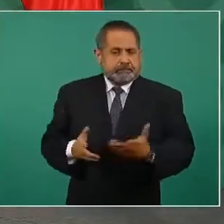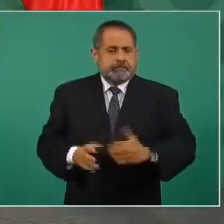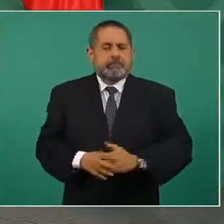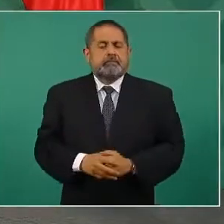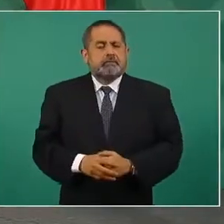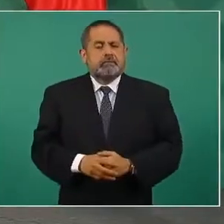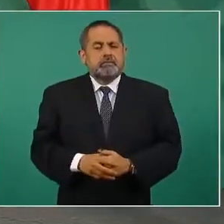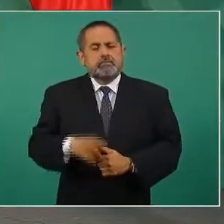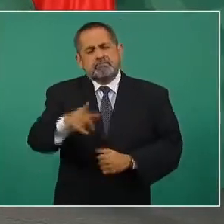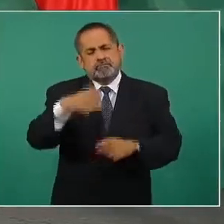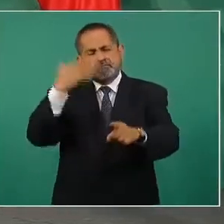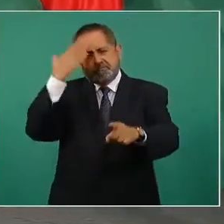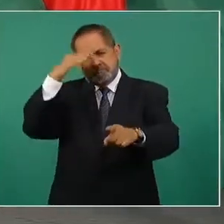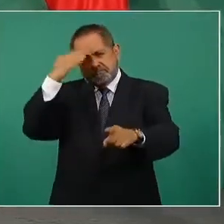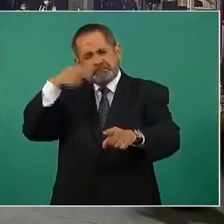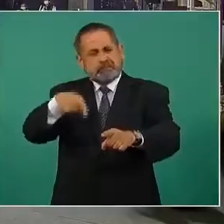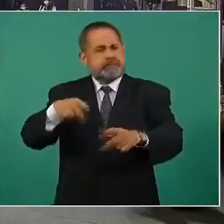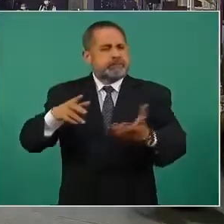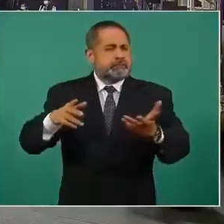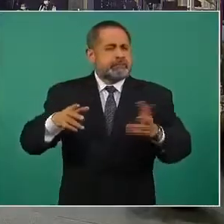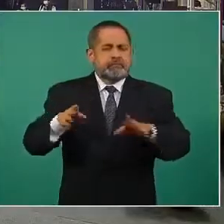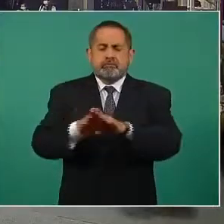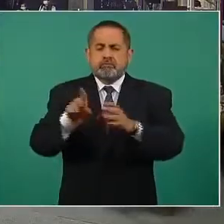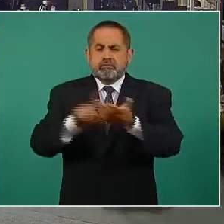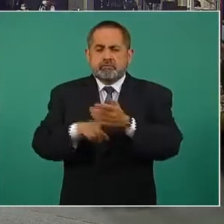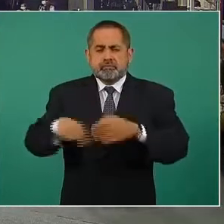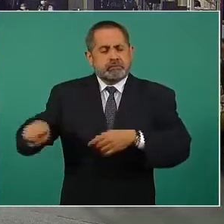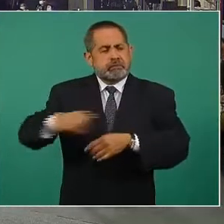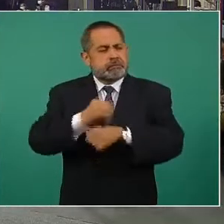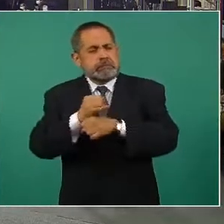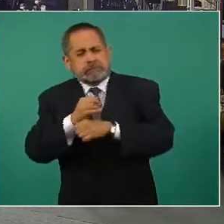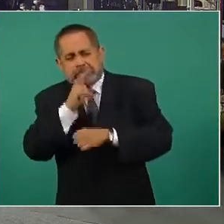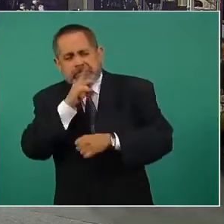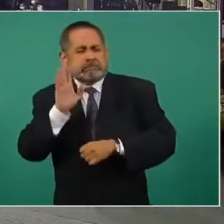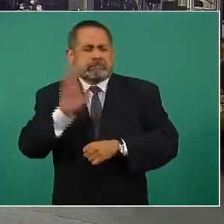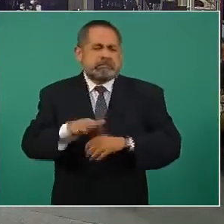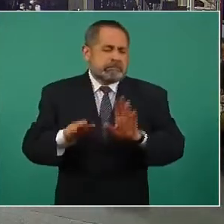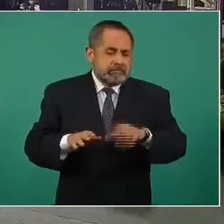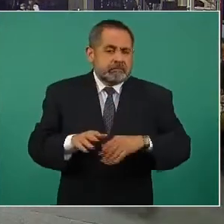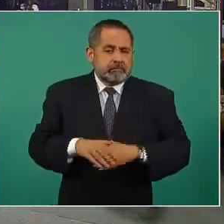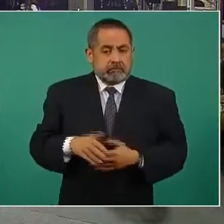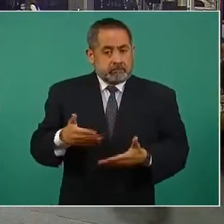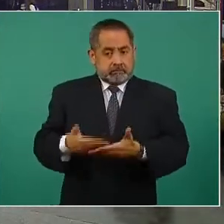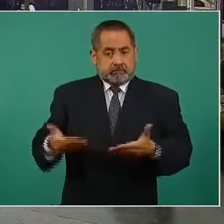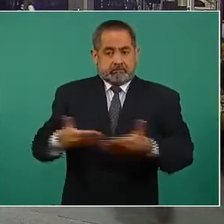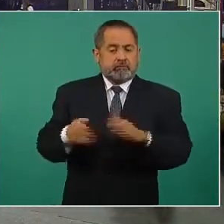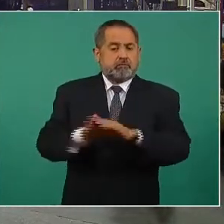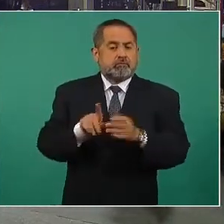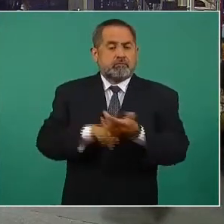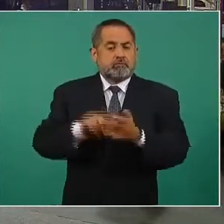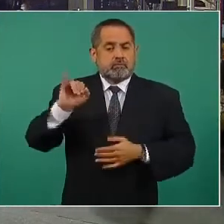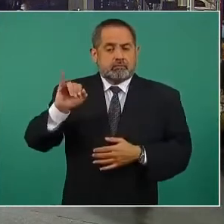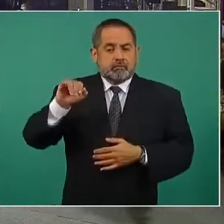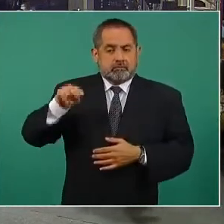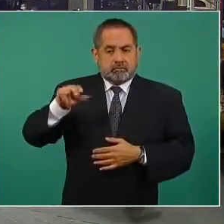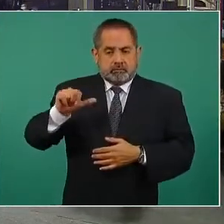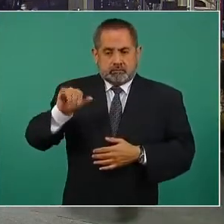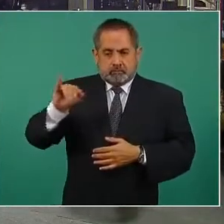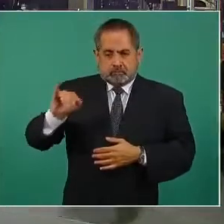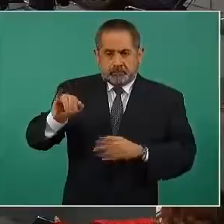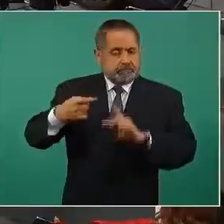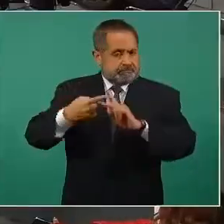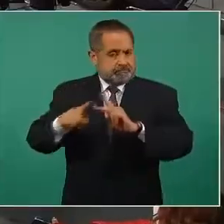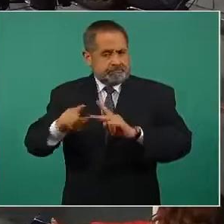Presidente, yo sé que seguramente este tema de la investigación no le preocupa, nada más decir que hasta ahora el INAI no ha abierto